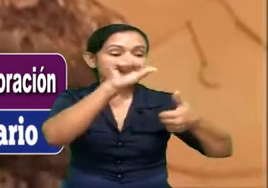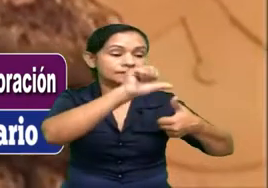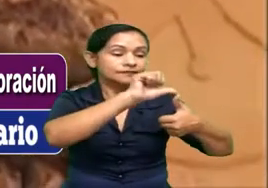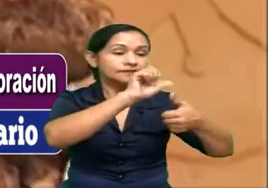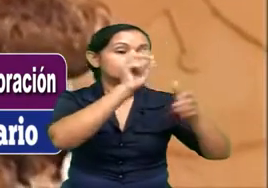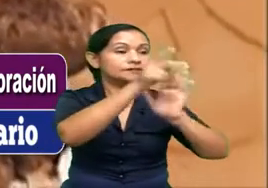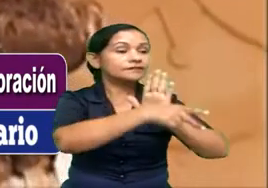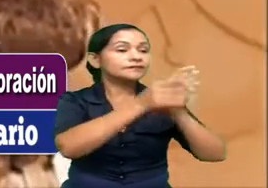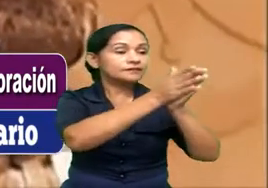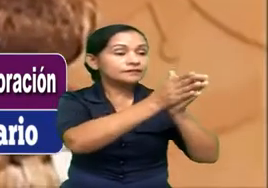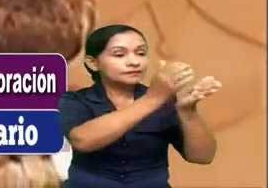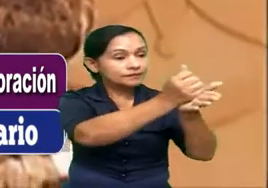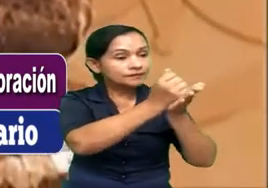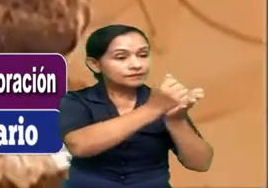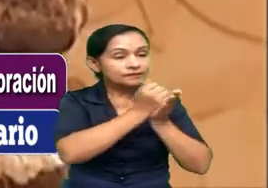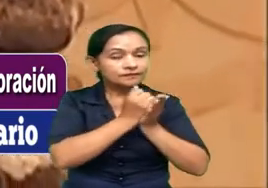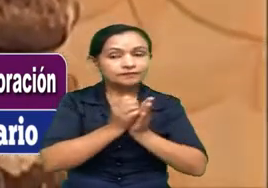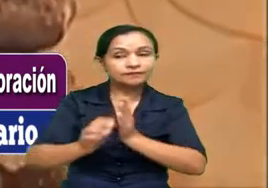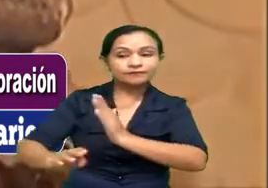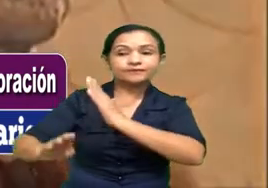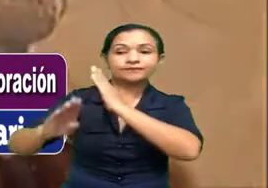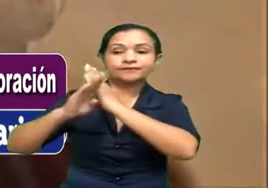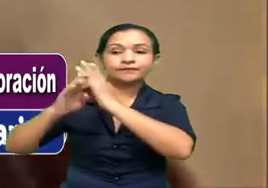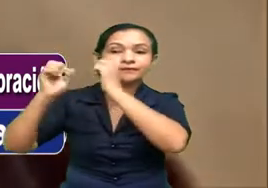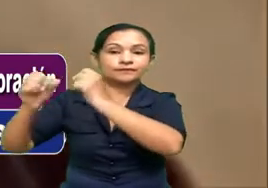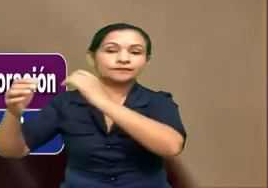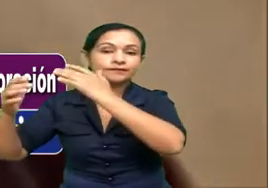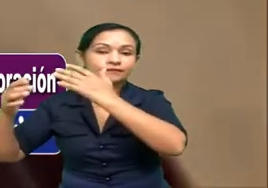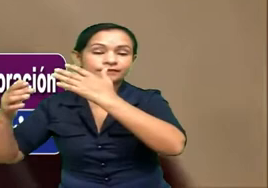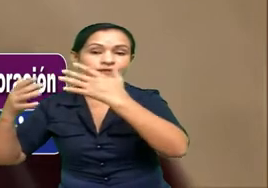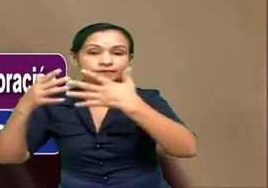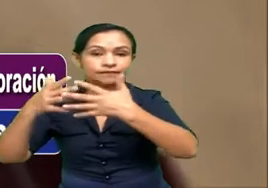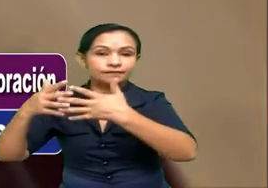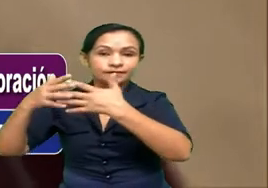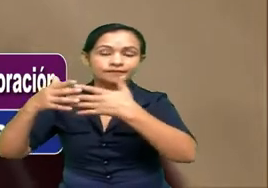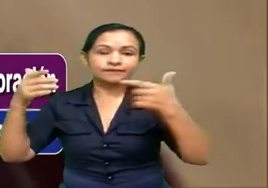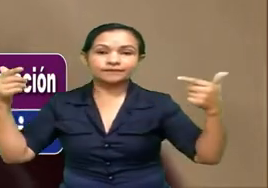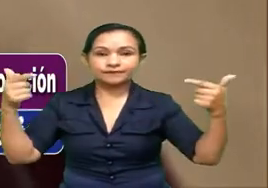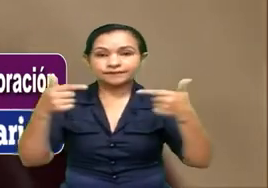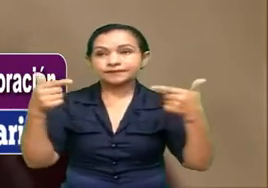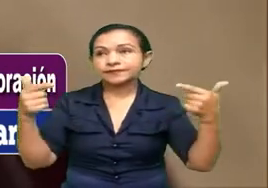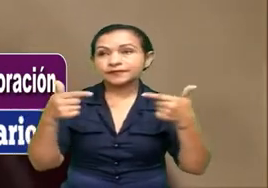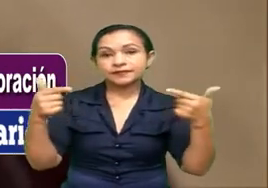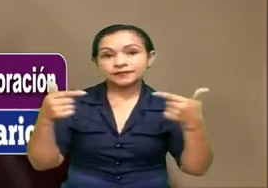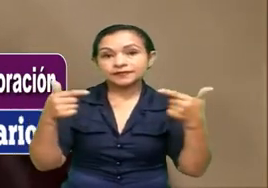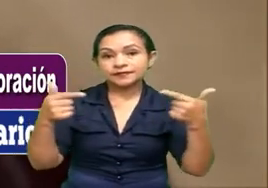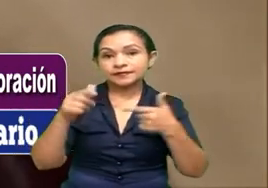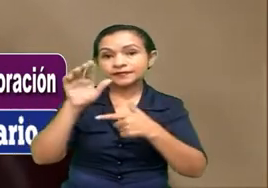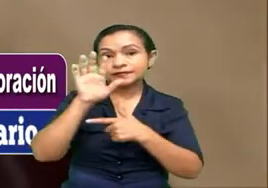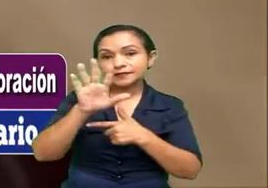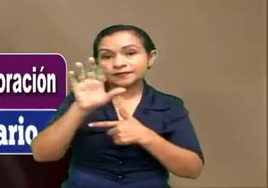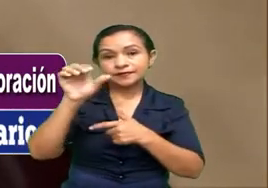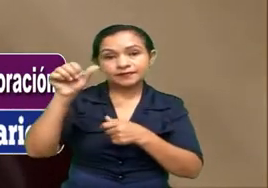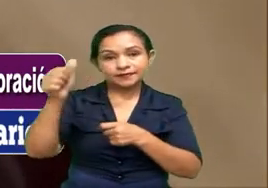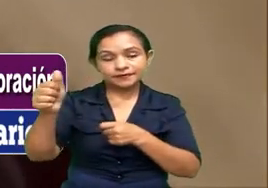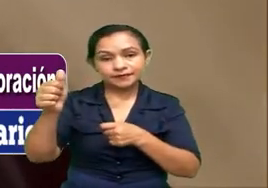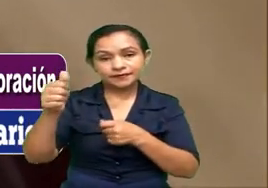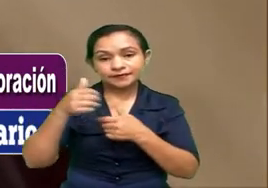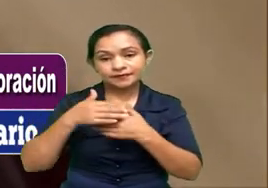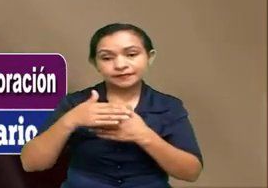Centroamérica para enfrentar a Walker. Y entonces ya la guerra de 56